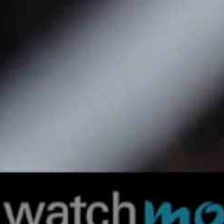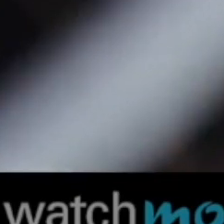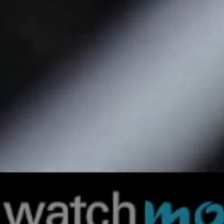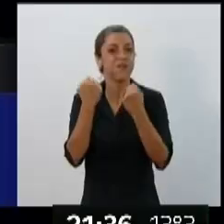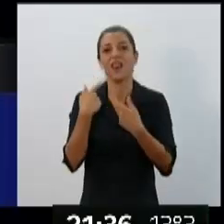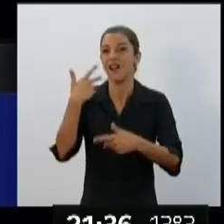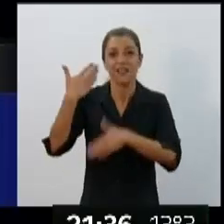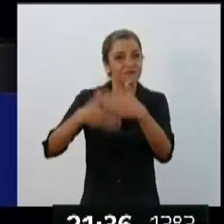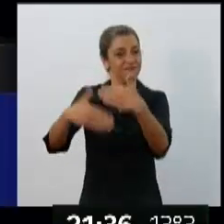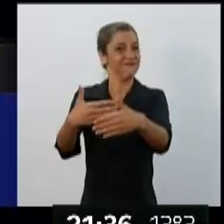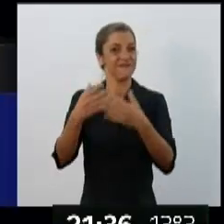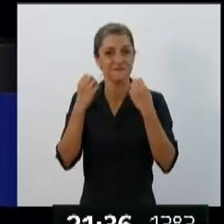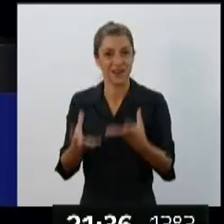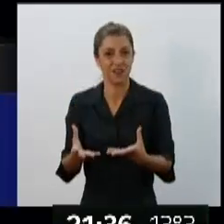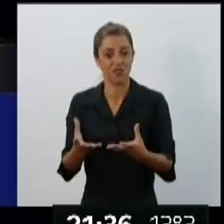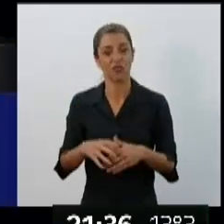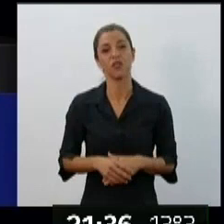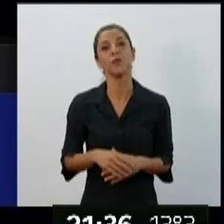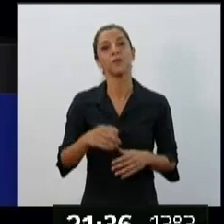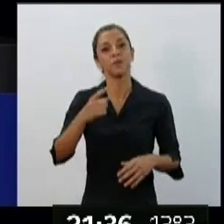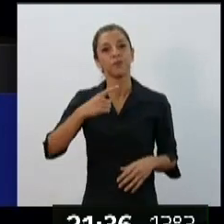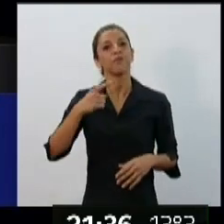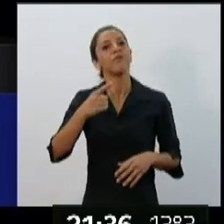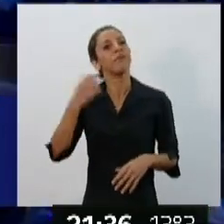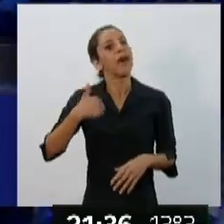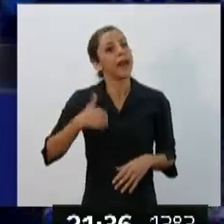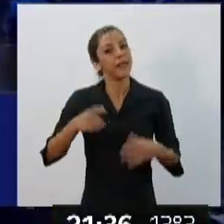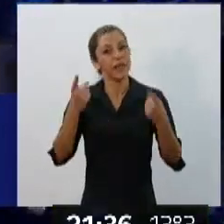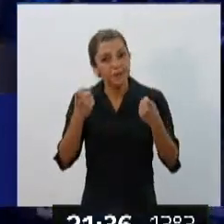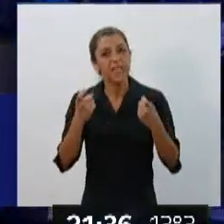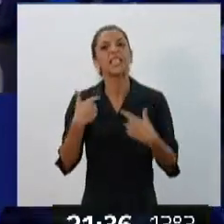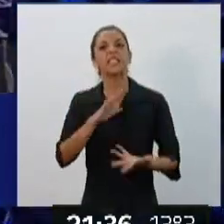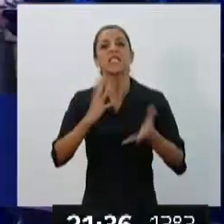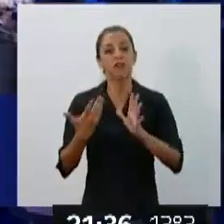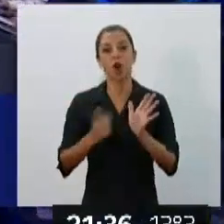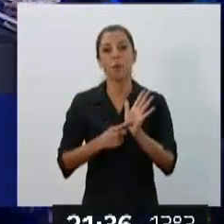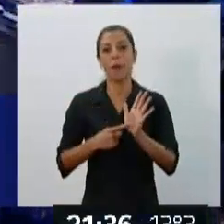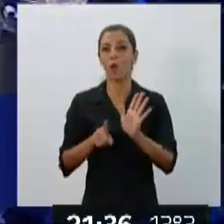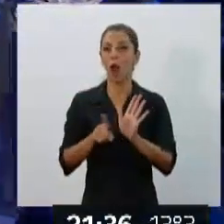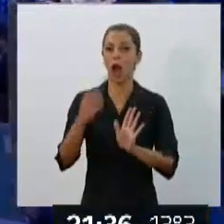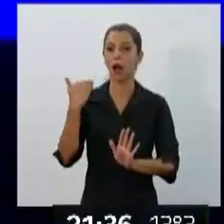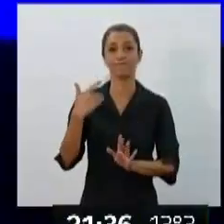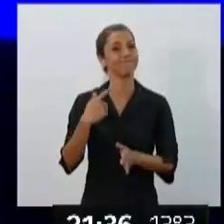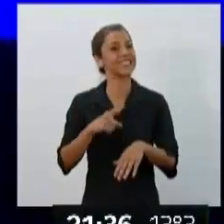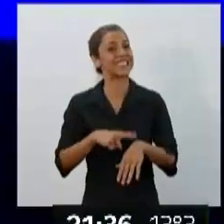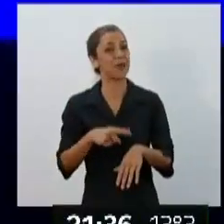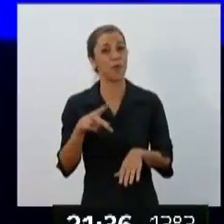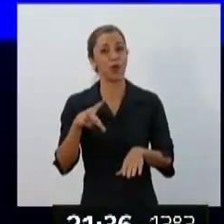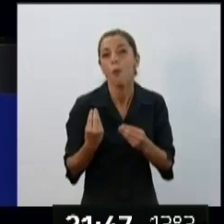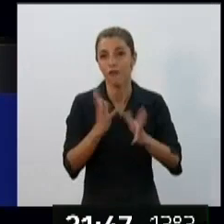Grab the cat. La fórmula que requiere Argentina es aquella vieja fórmula de... Se terminó su tiempo, Gómez